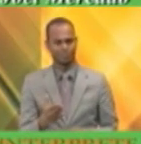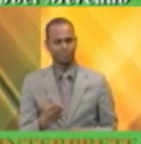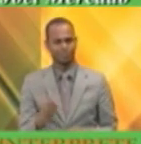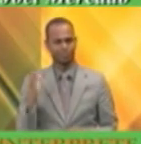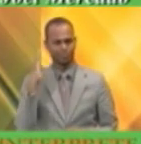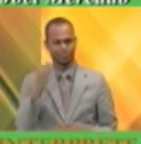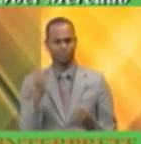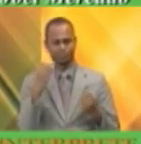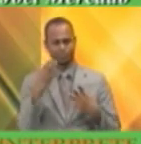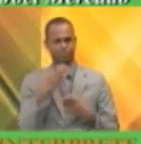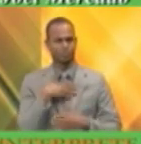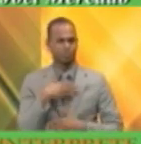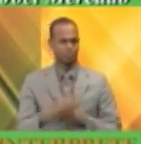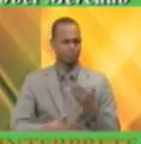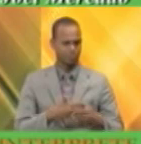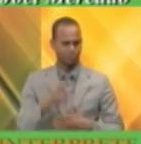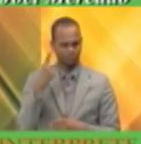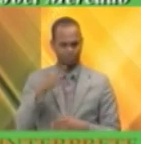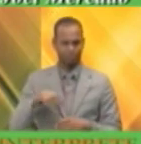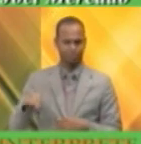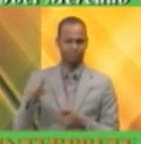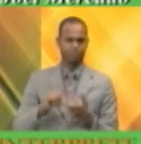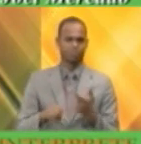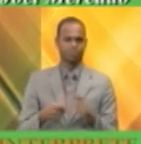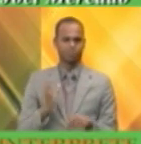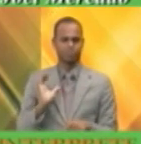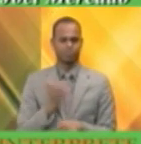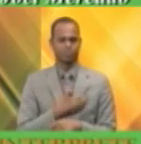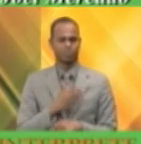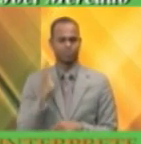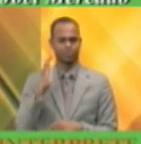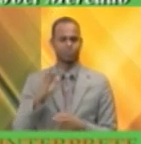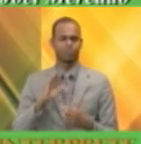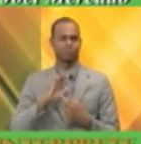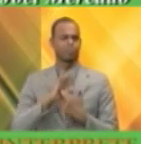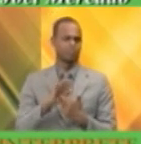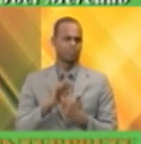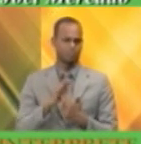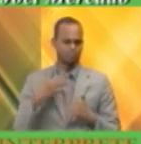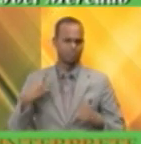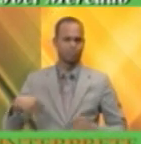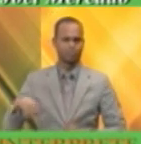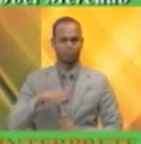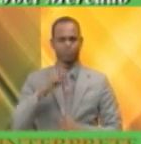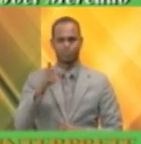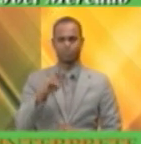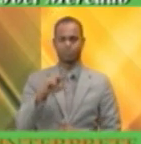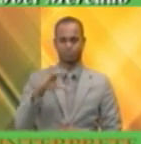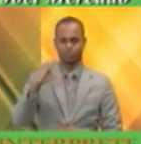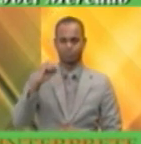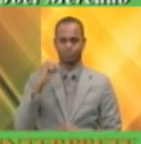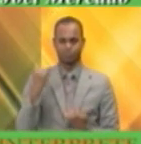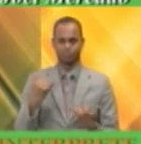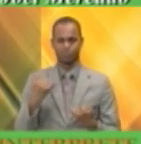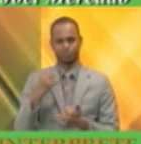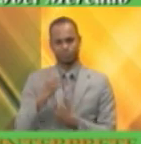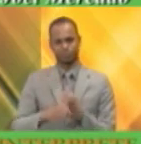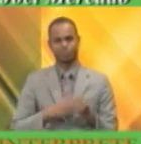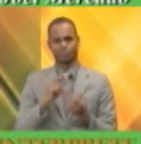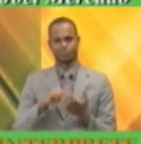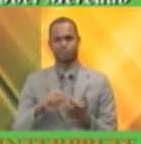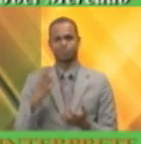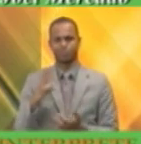vendrá mucha solidaridad para estos compañeros nuestros que van a representarnos en Río, ahora en 2016, en